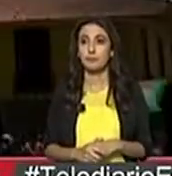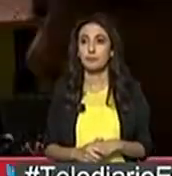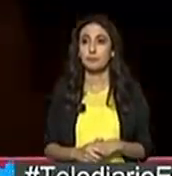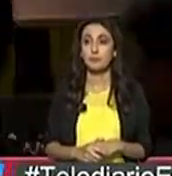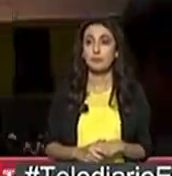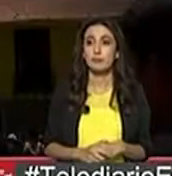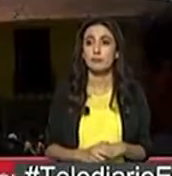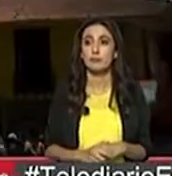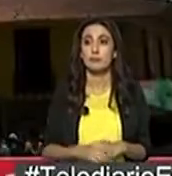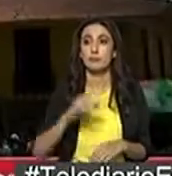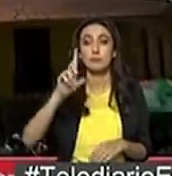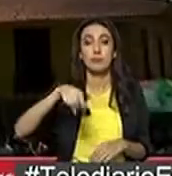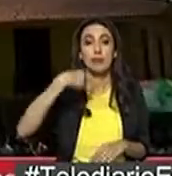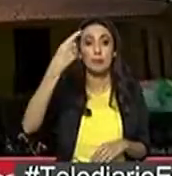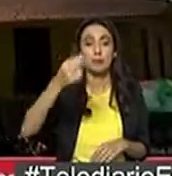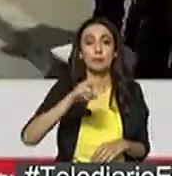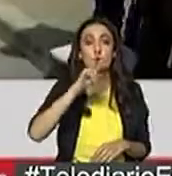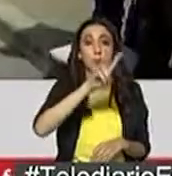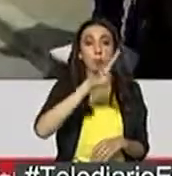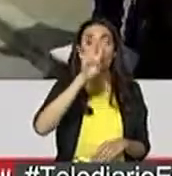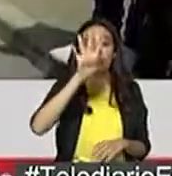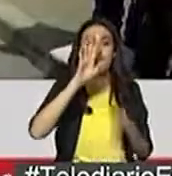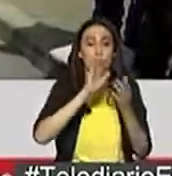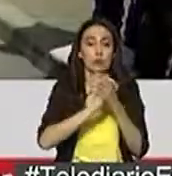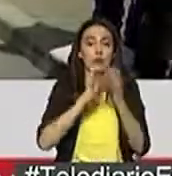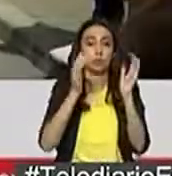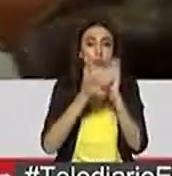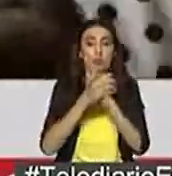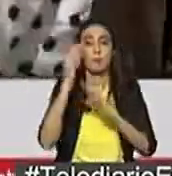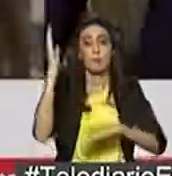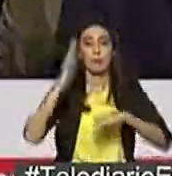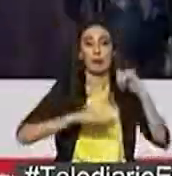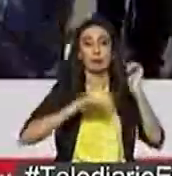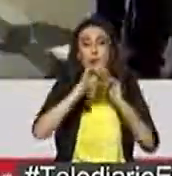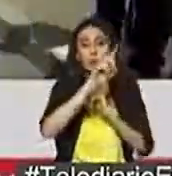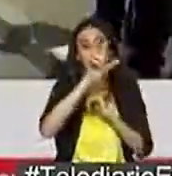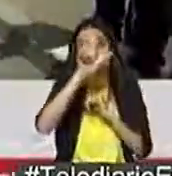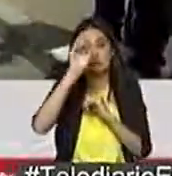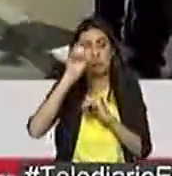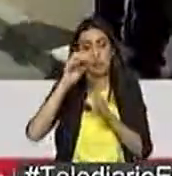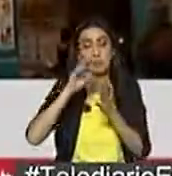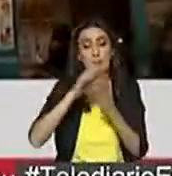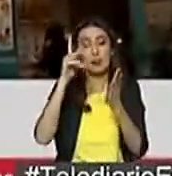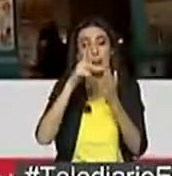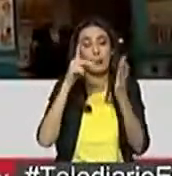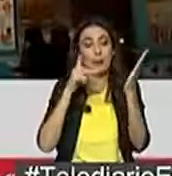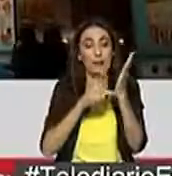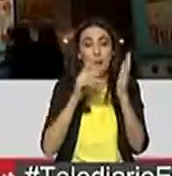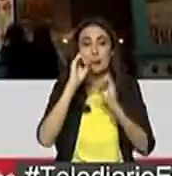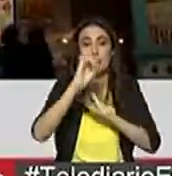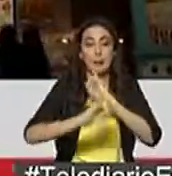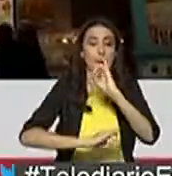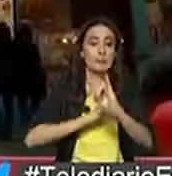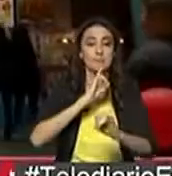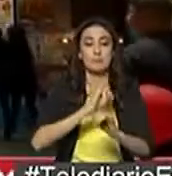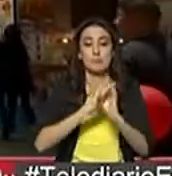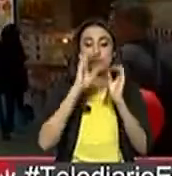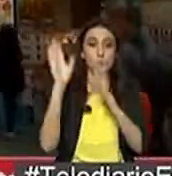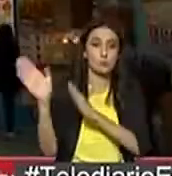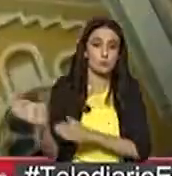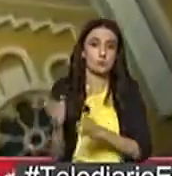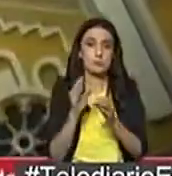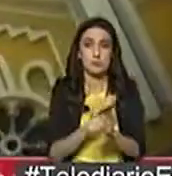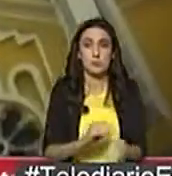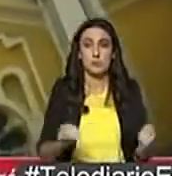Hasta el próximo domingo 24 de noviembre, más de 130 eventos se realizarán en el cuarto Festival Internacional de Artes Vivas de